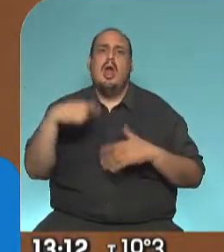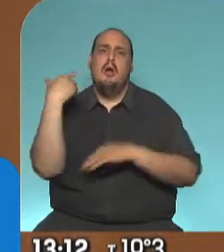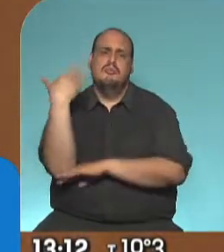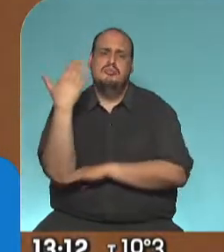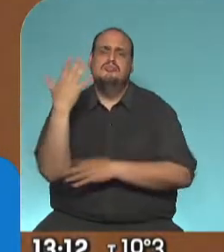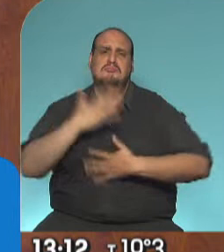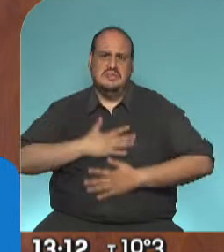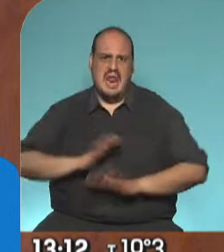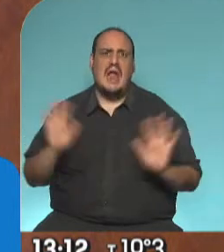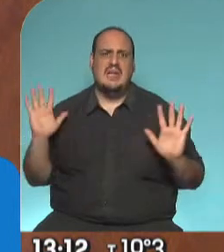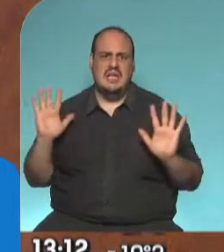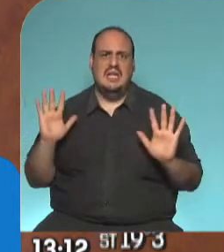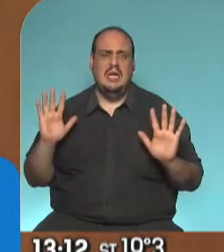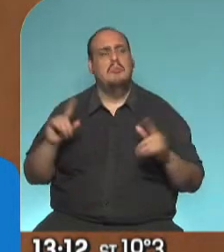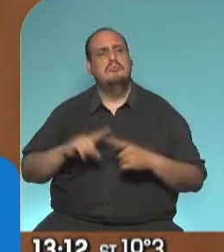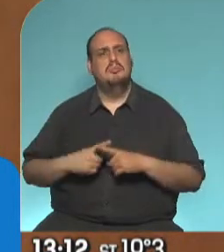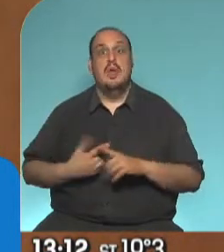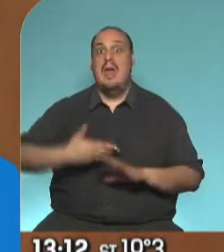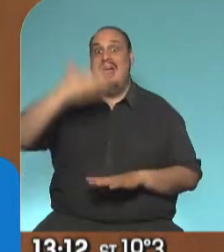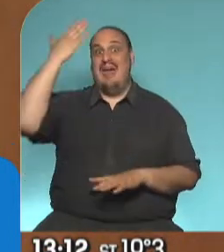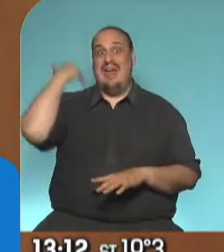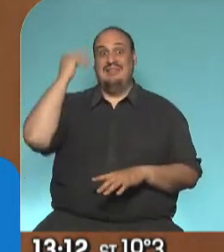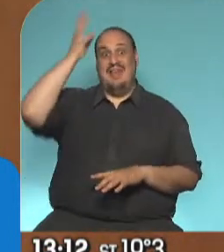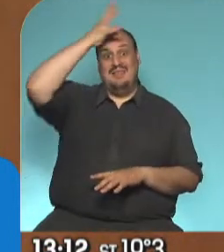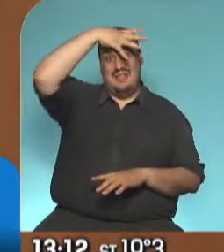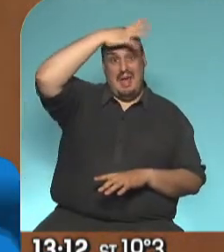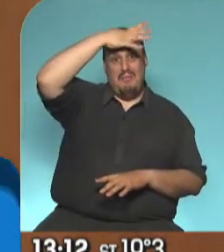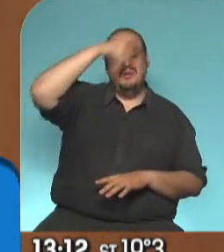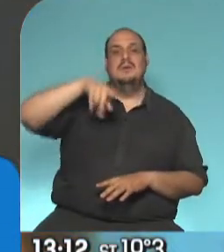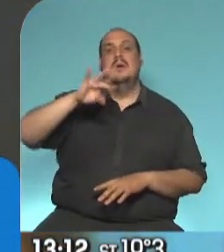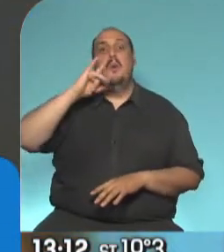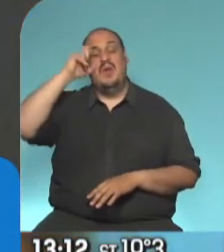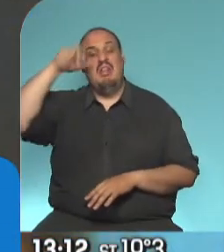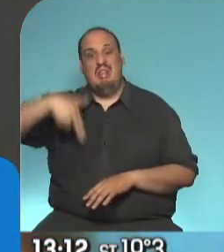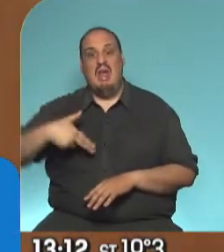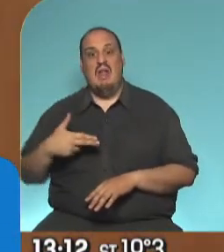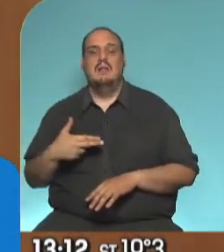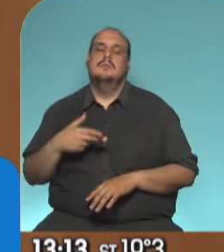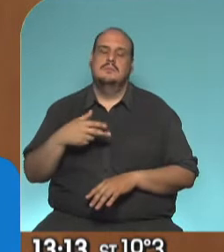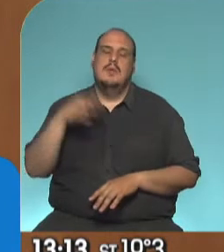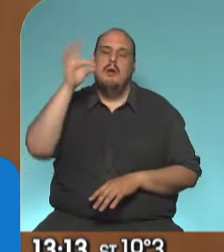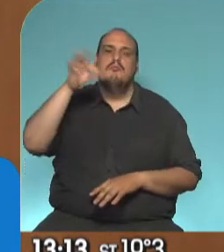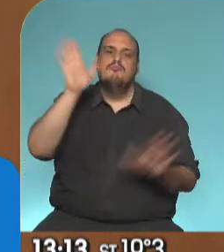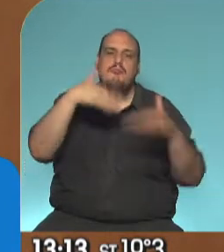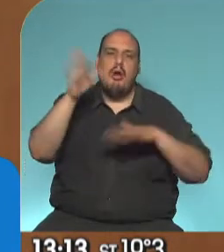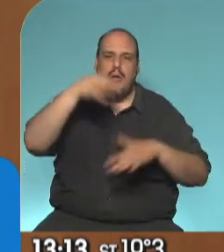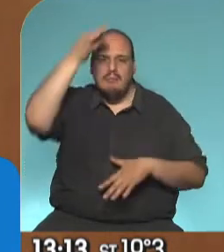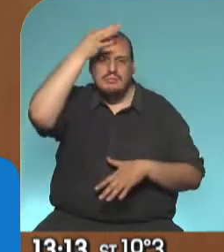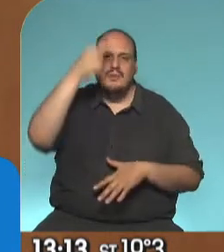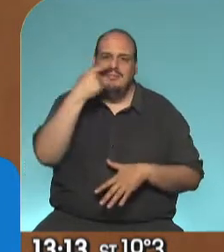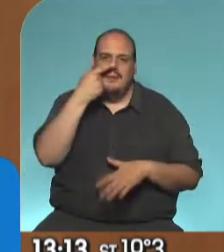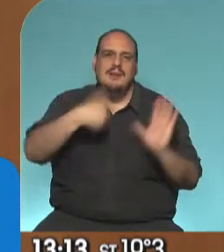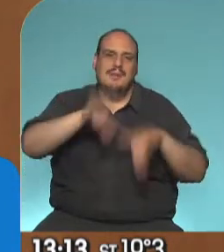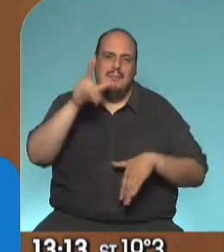todo veníamos del debate de Trump y tal vez lo más Biden. Interesante. Sí, tal vez lo más interesante. Vamos a ver el paño, a ver dónde se ve. Vamos a